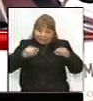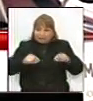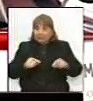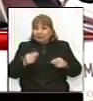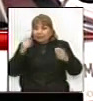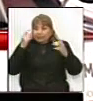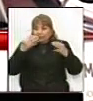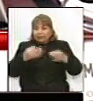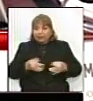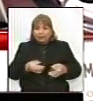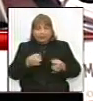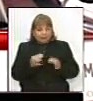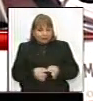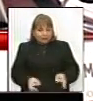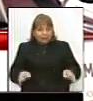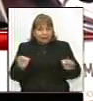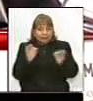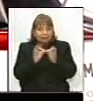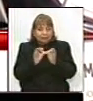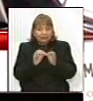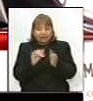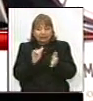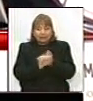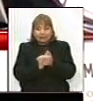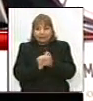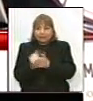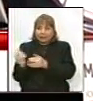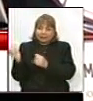Creemos que es muy importante que el poder